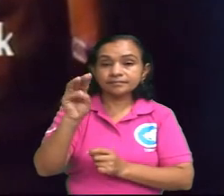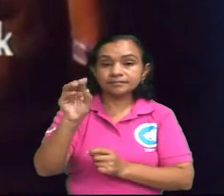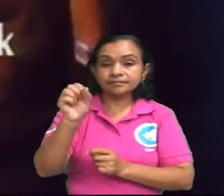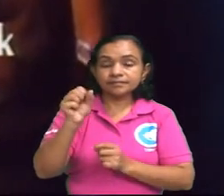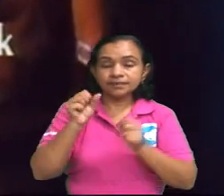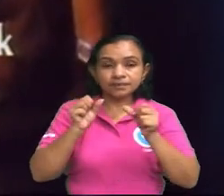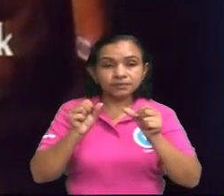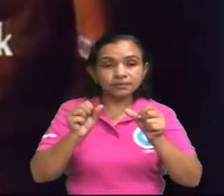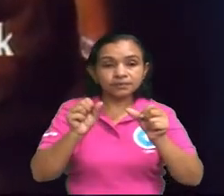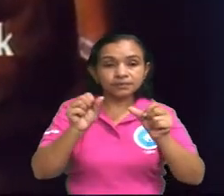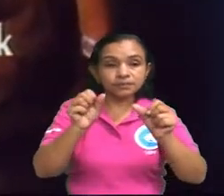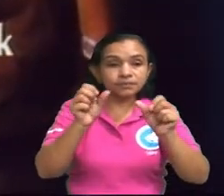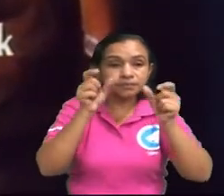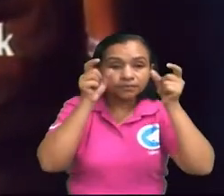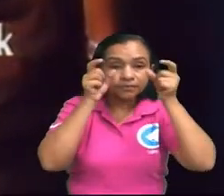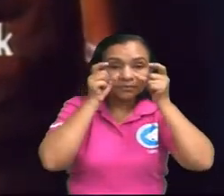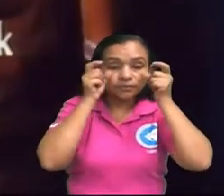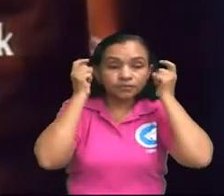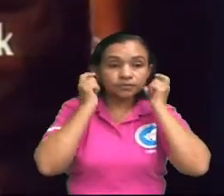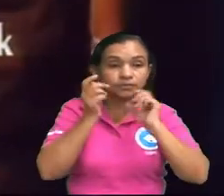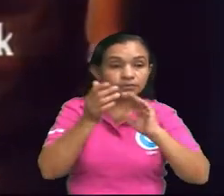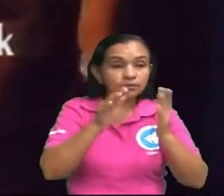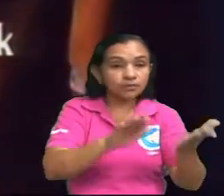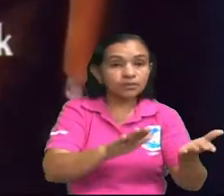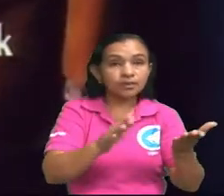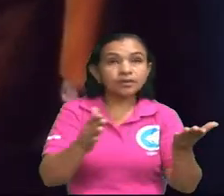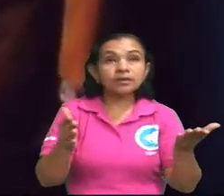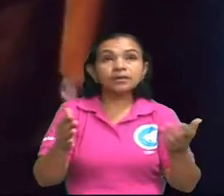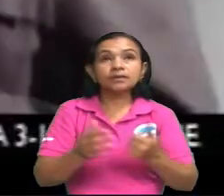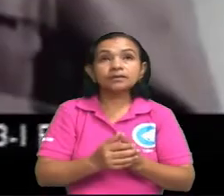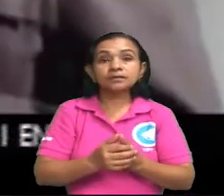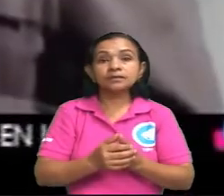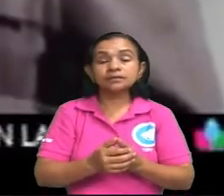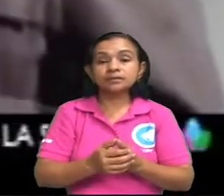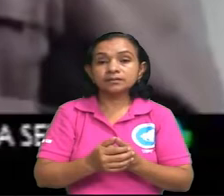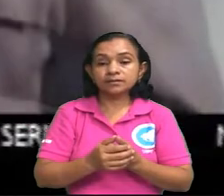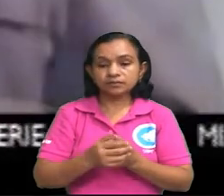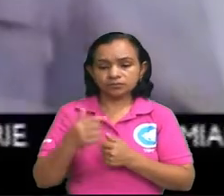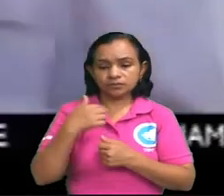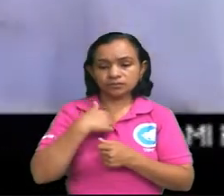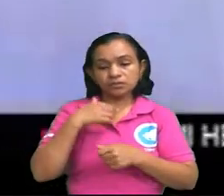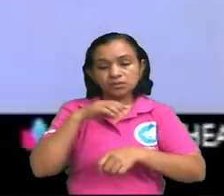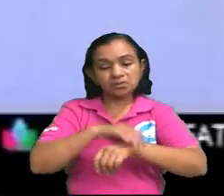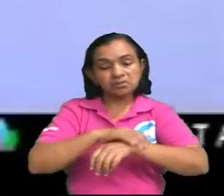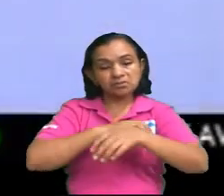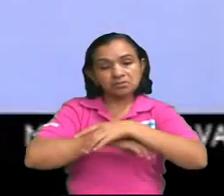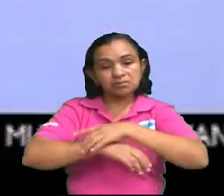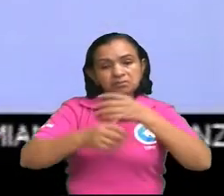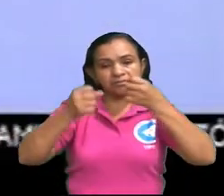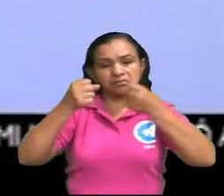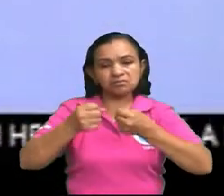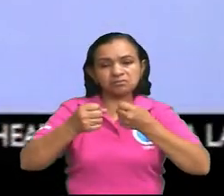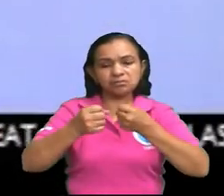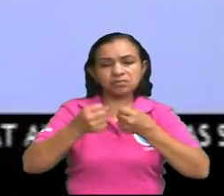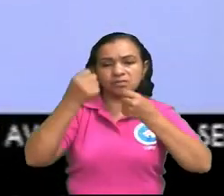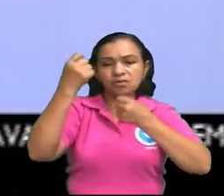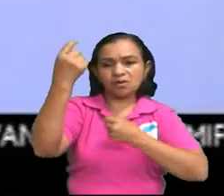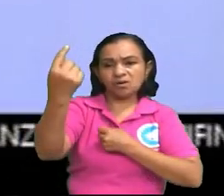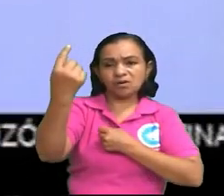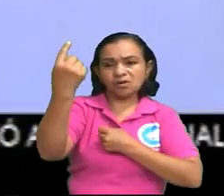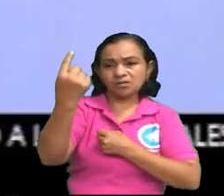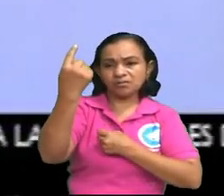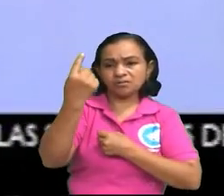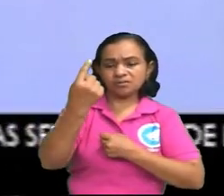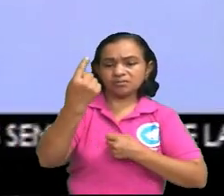aún después de la muerte. Cuando estábamos en la cárcel, llegó un oficial